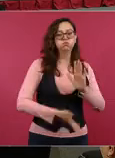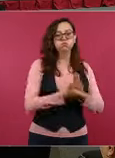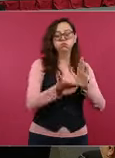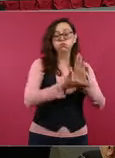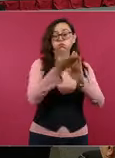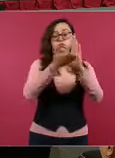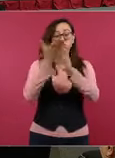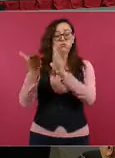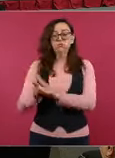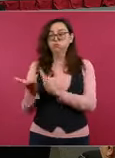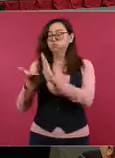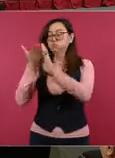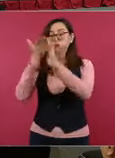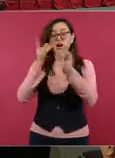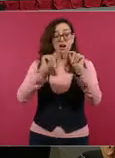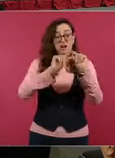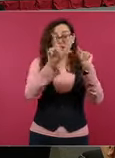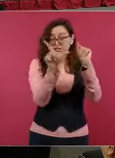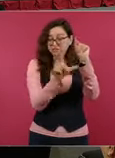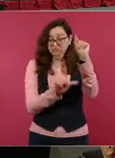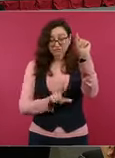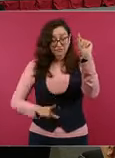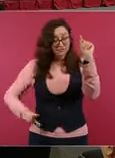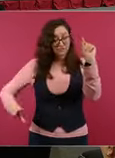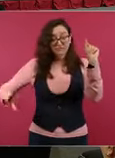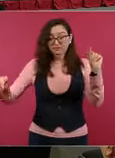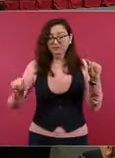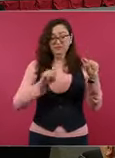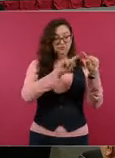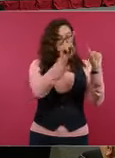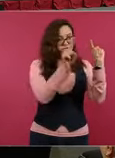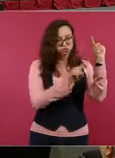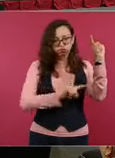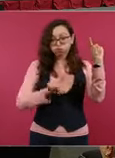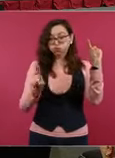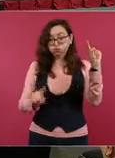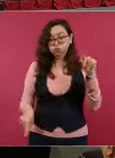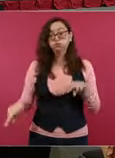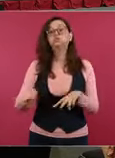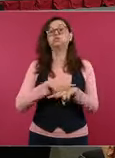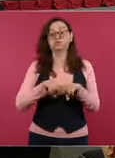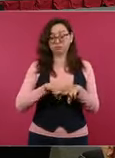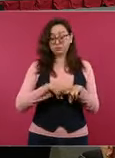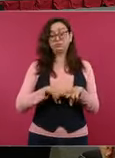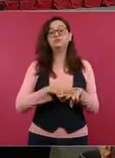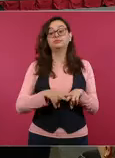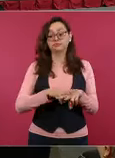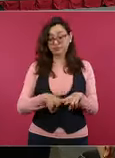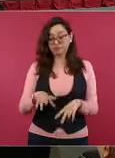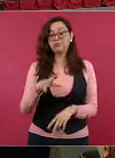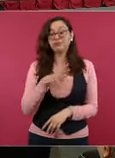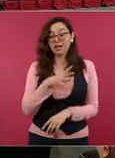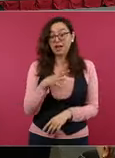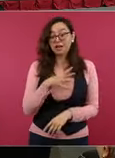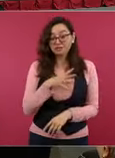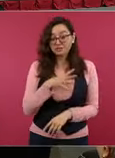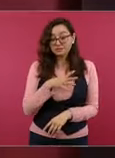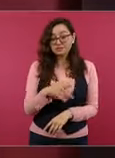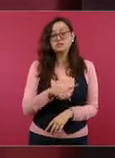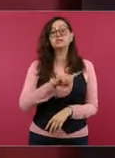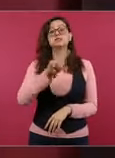comunicó todo México con ferrocarriles. Por eso la revolución